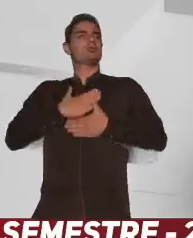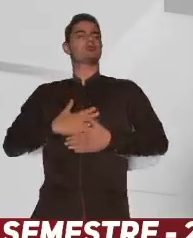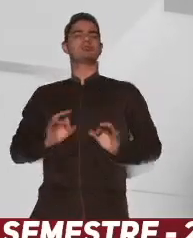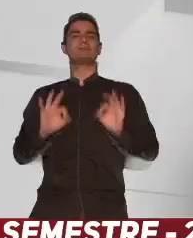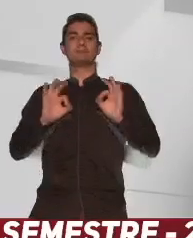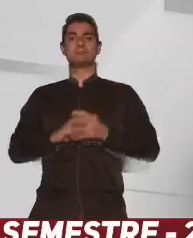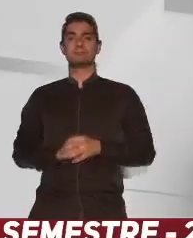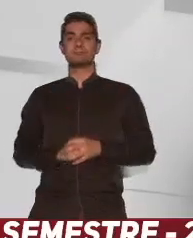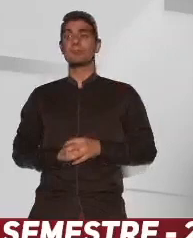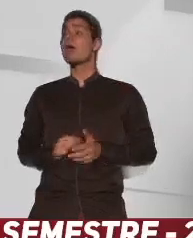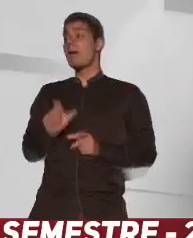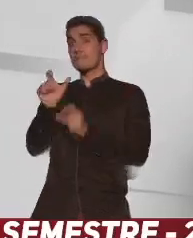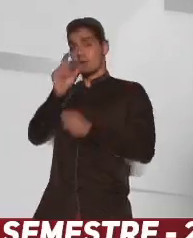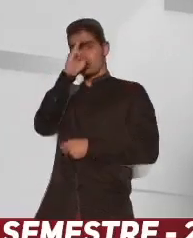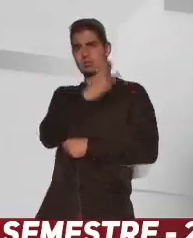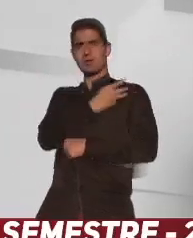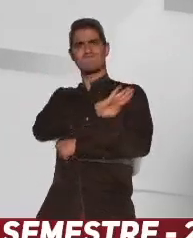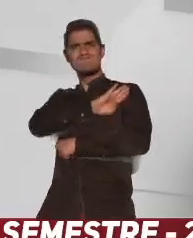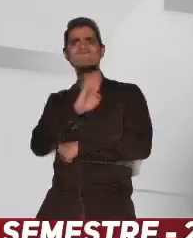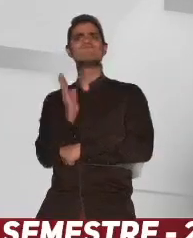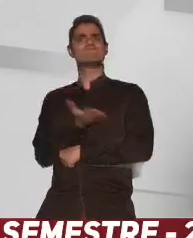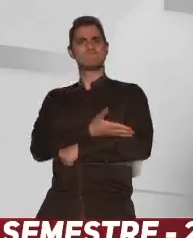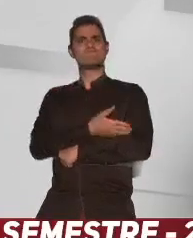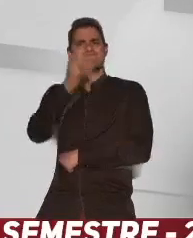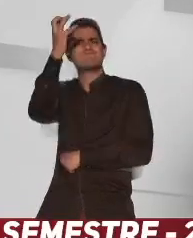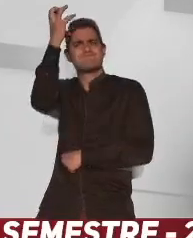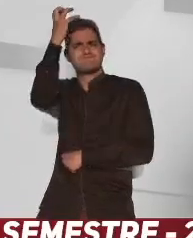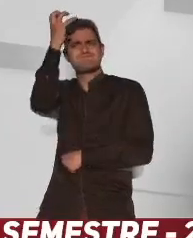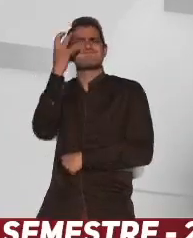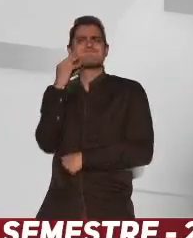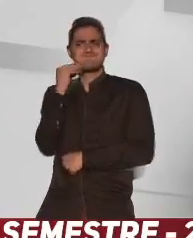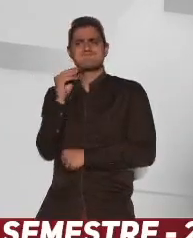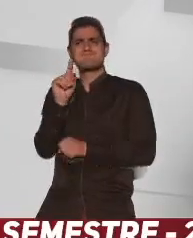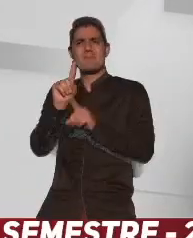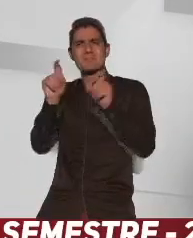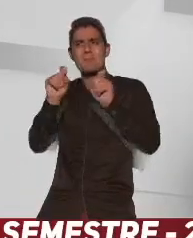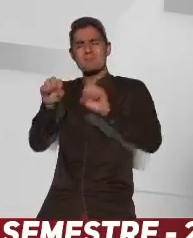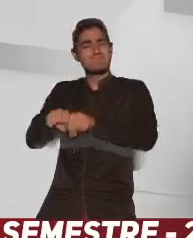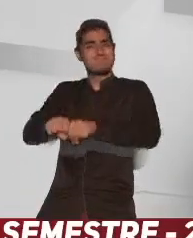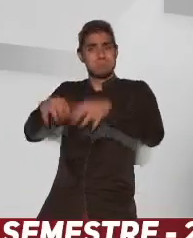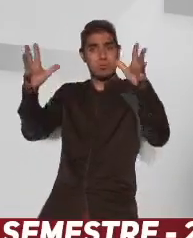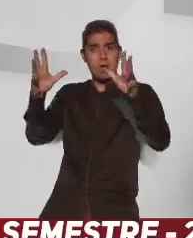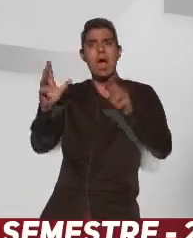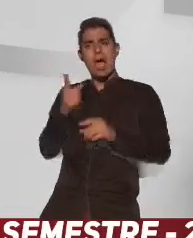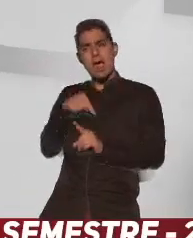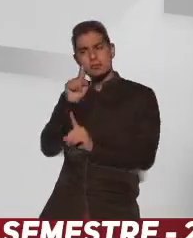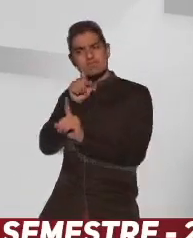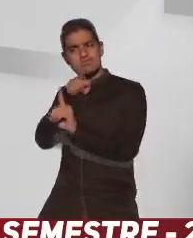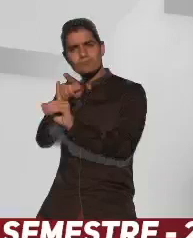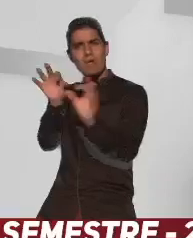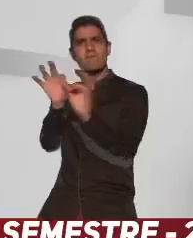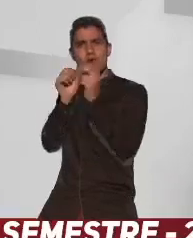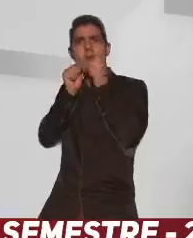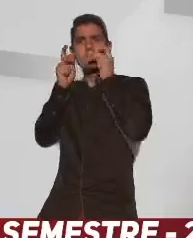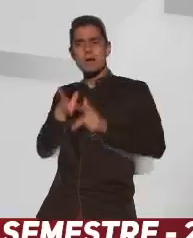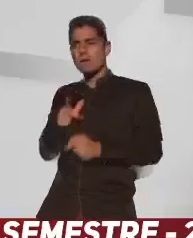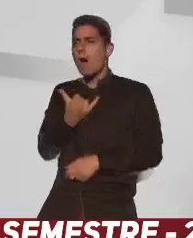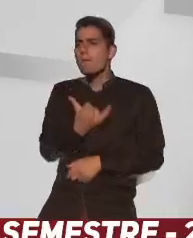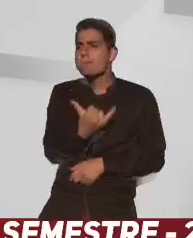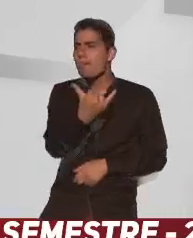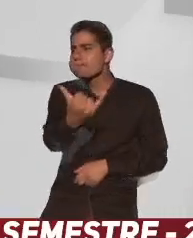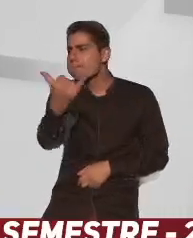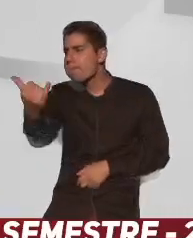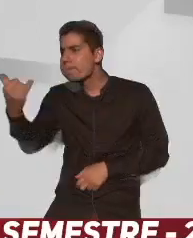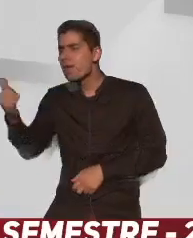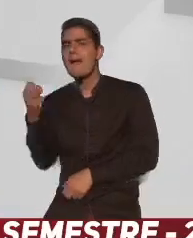soldados, expertos en explosivos, con enfoque humanitario, pudieron detectar y destruir 20 minas antipersona y 8